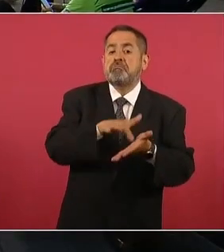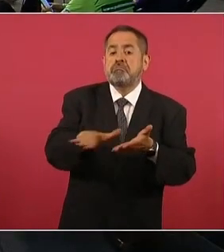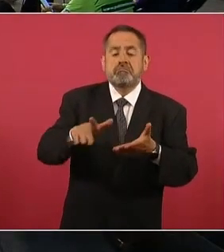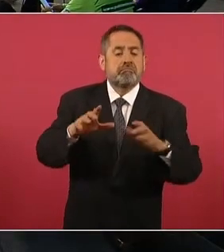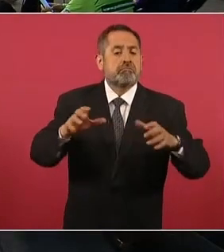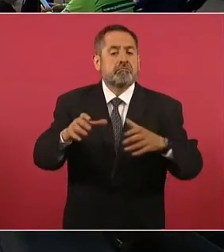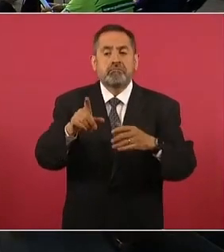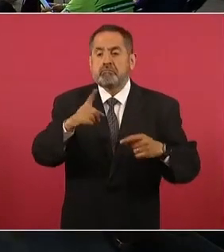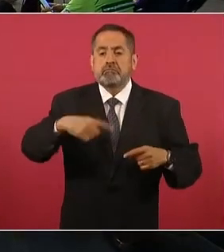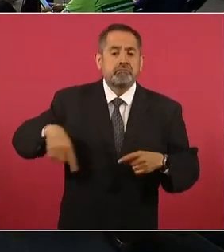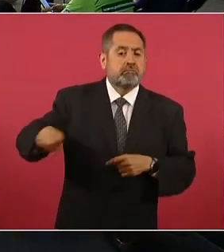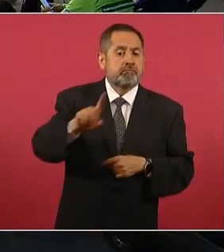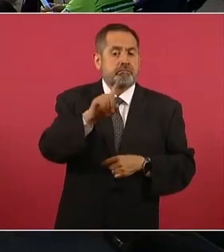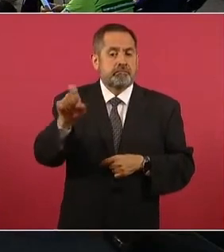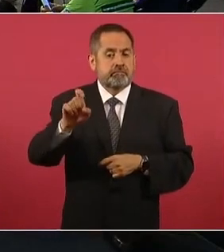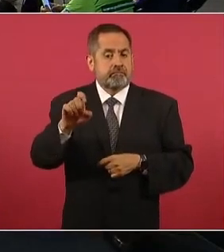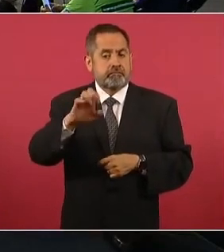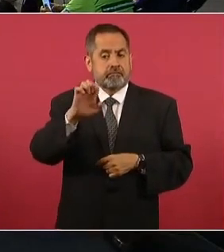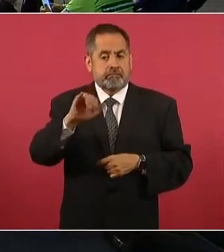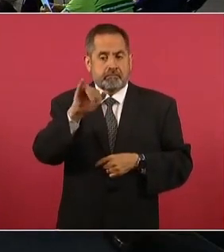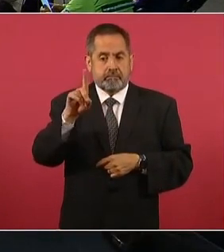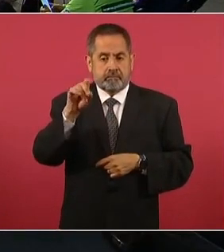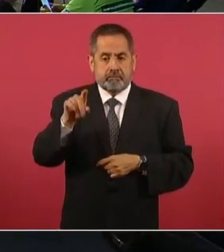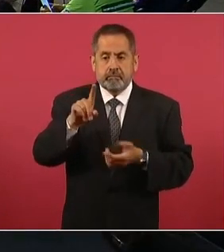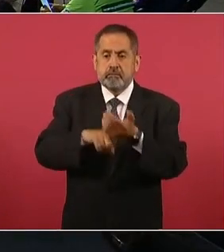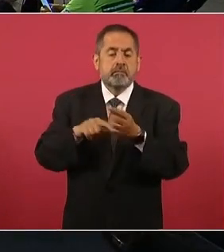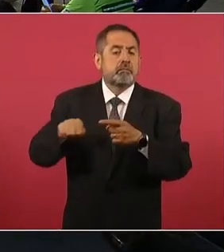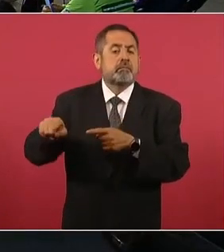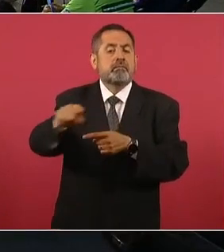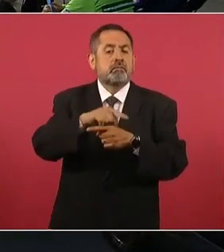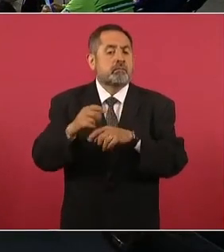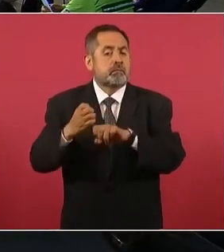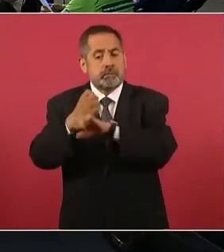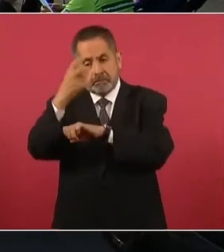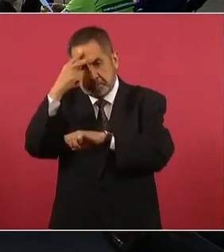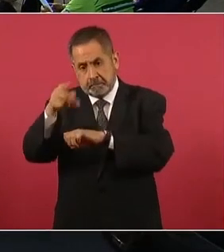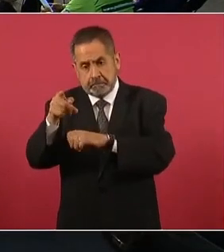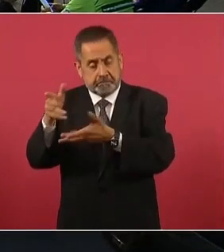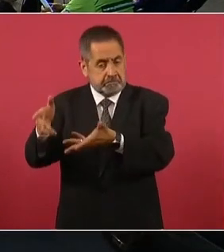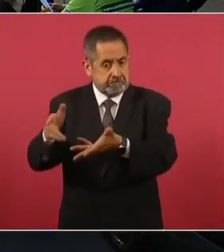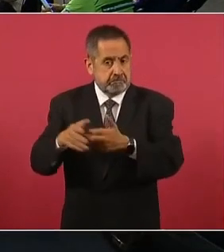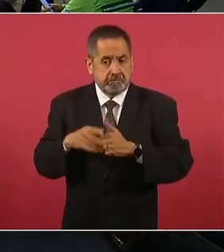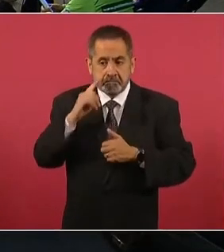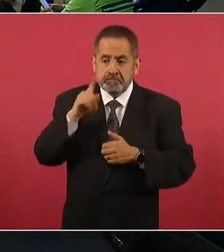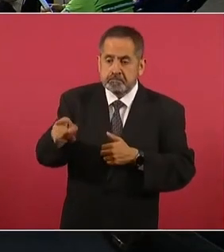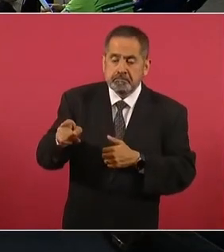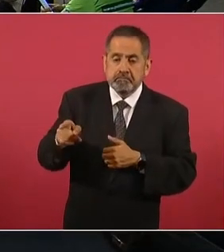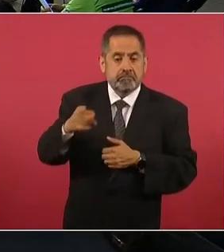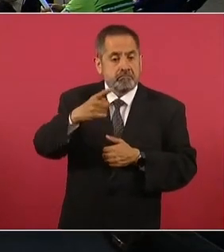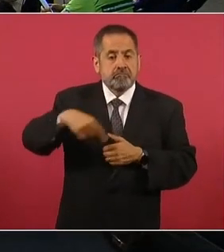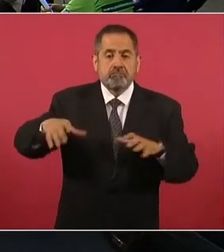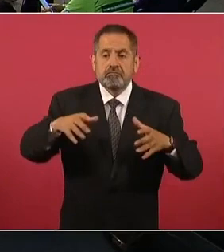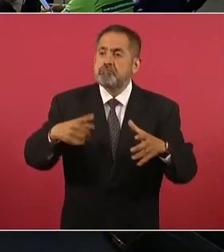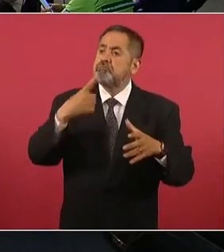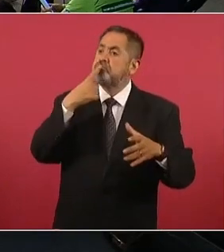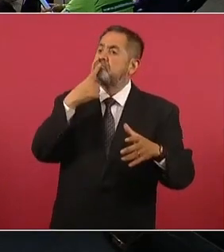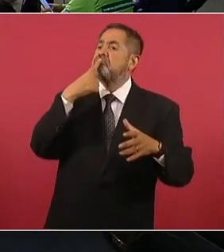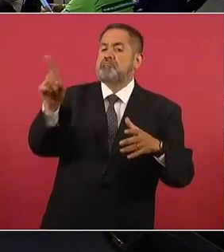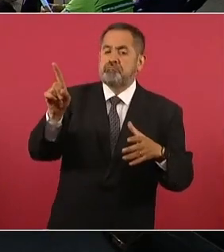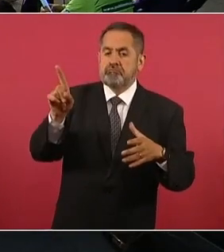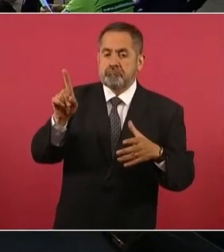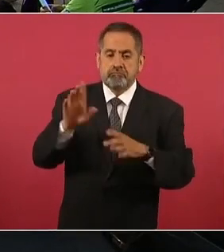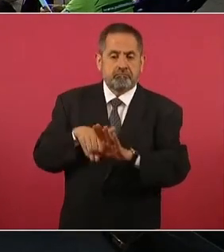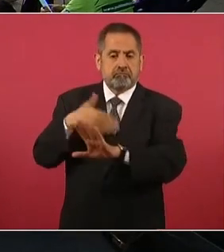100 ejidatarios en Jilotzingo, Estado de México. para interponer un amparo en